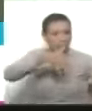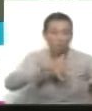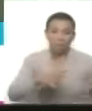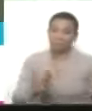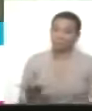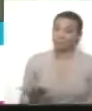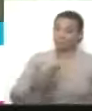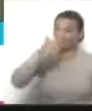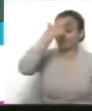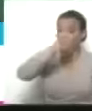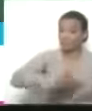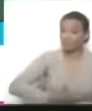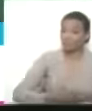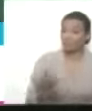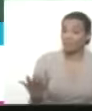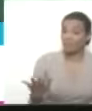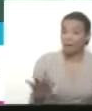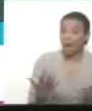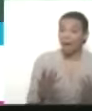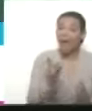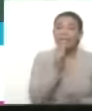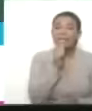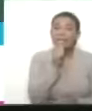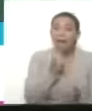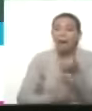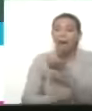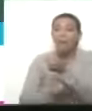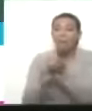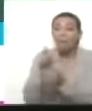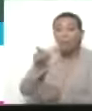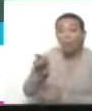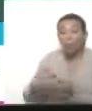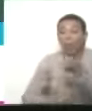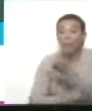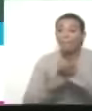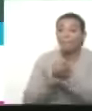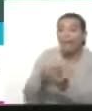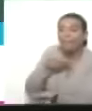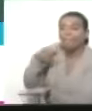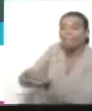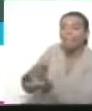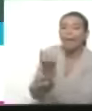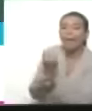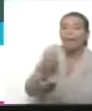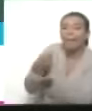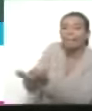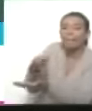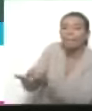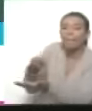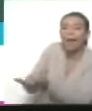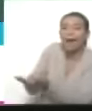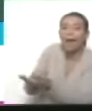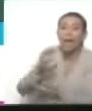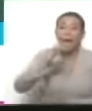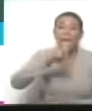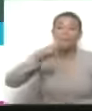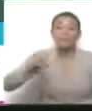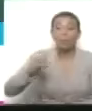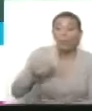que quienes están detrás de él quienes le pagan el sueldo al presidente de Guyana al Leon